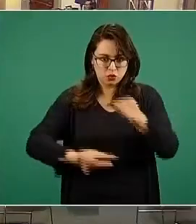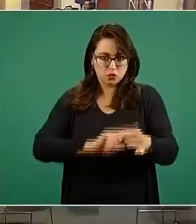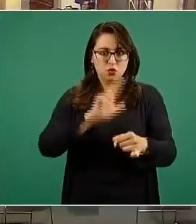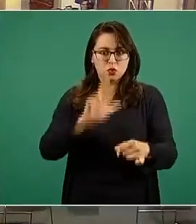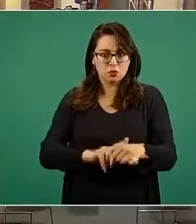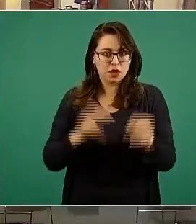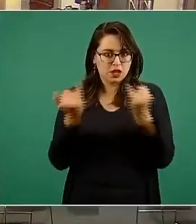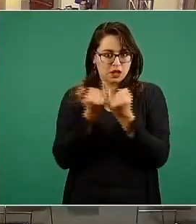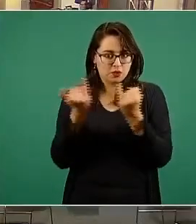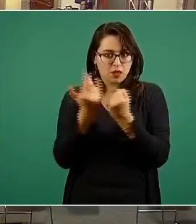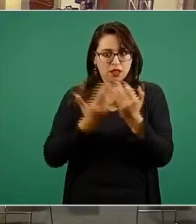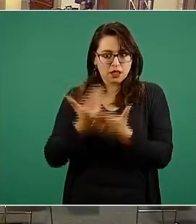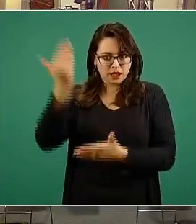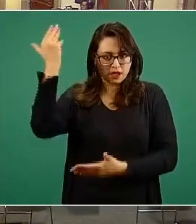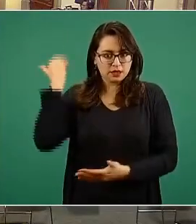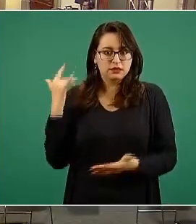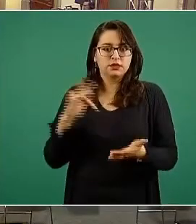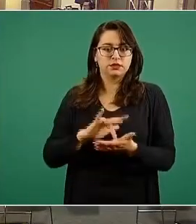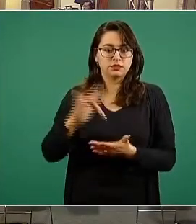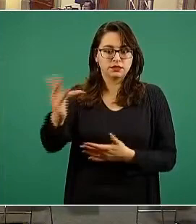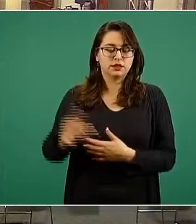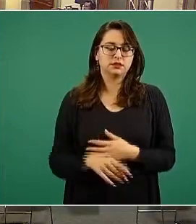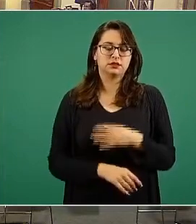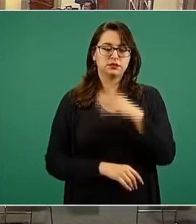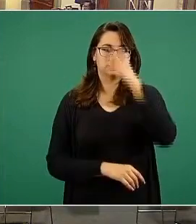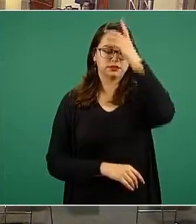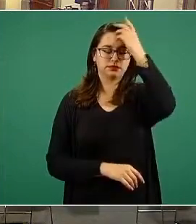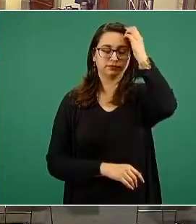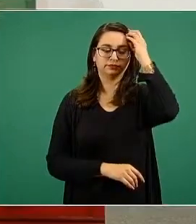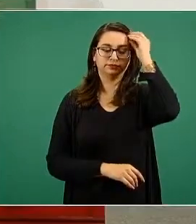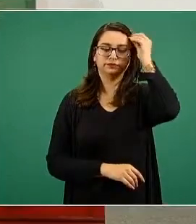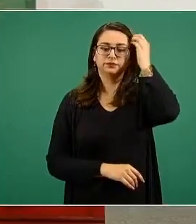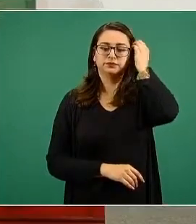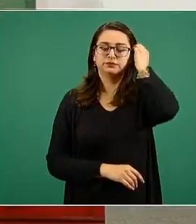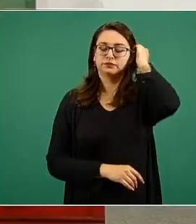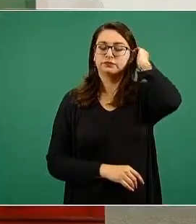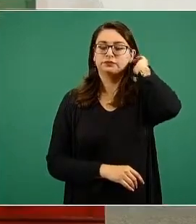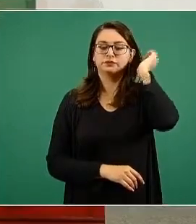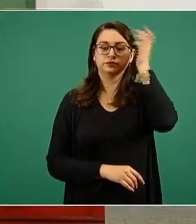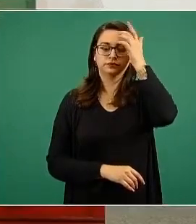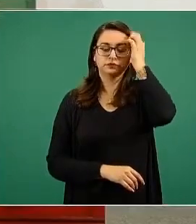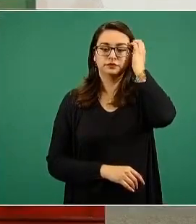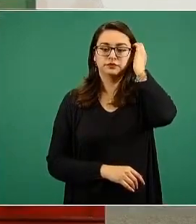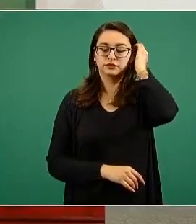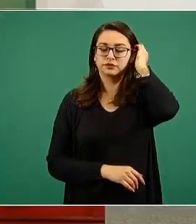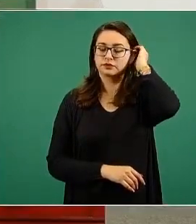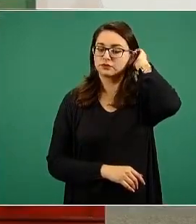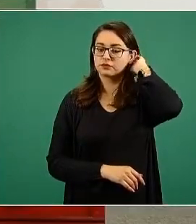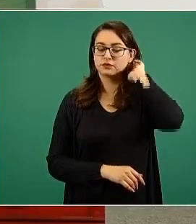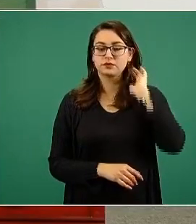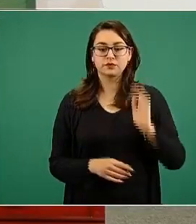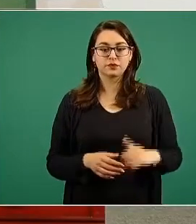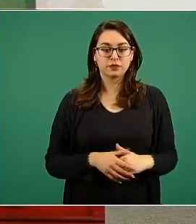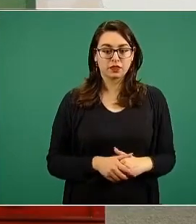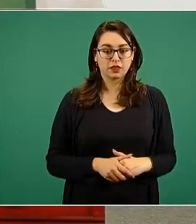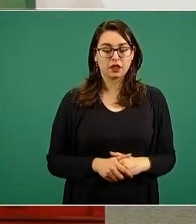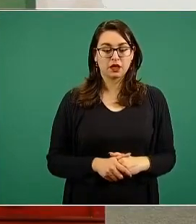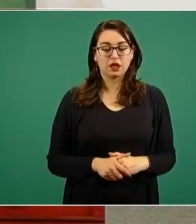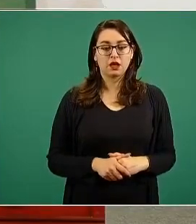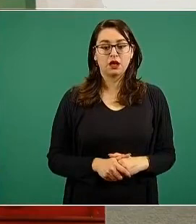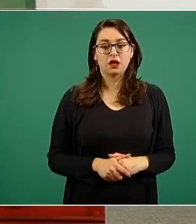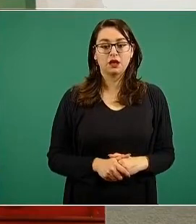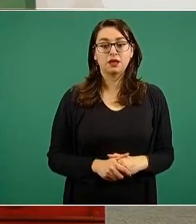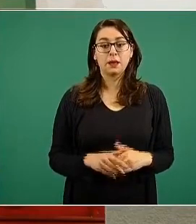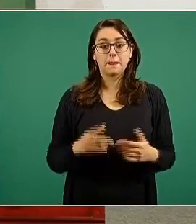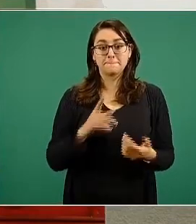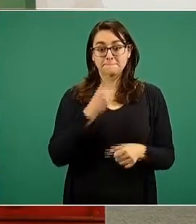Gracias. Muchas gracias, con todo gusto. Sobre la primera pregunta nosotros siempre hemos visto con